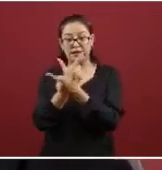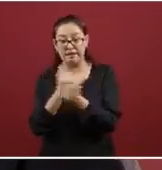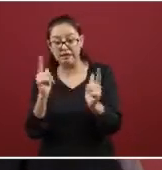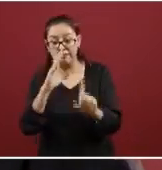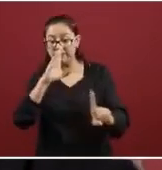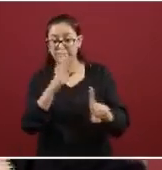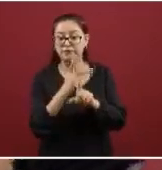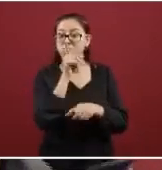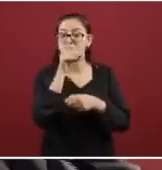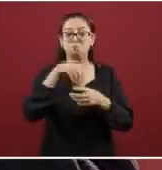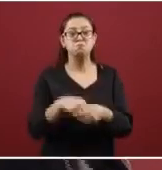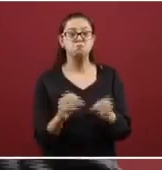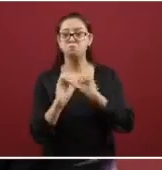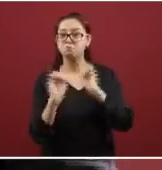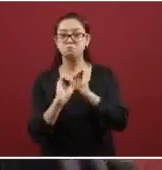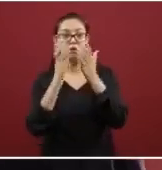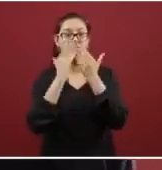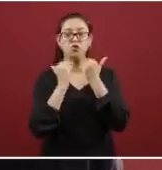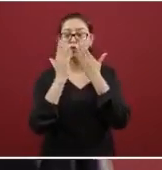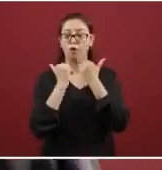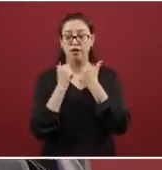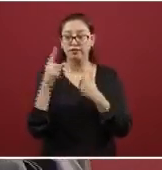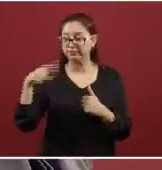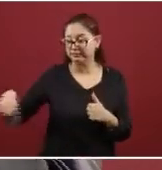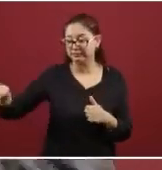de los trabajadores para